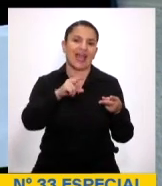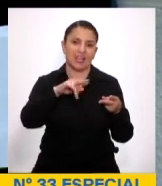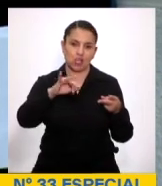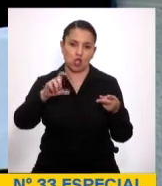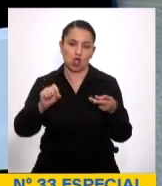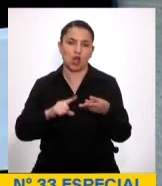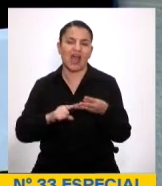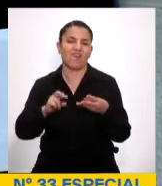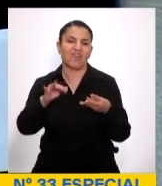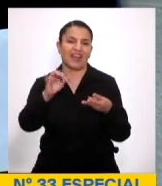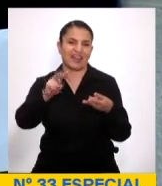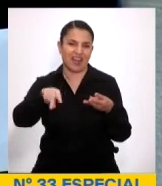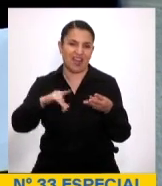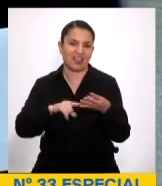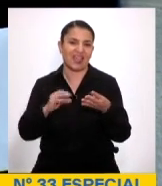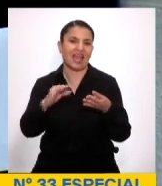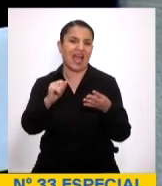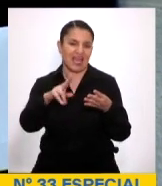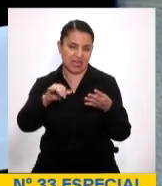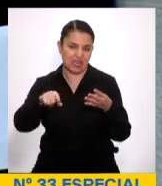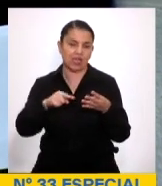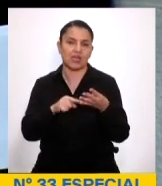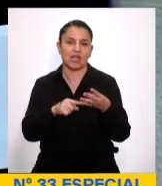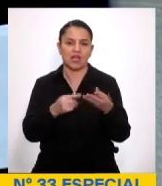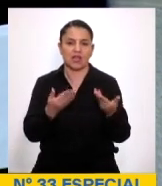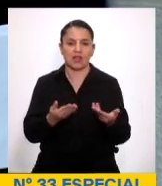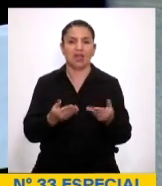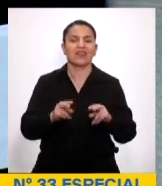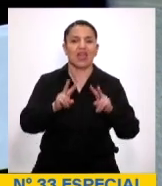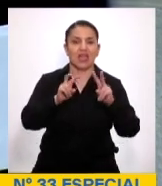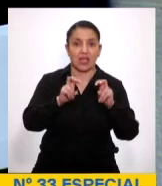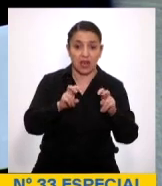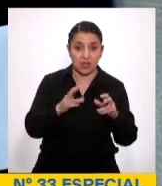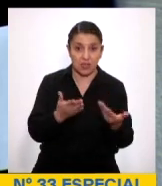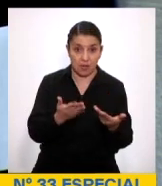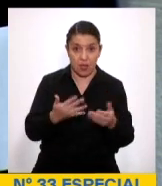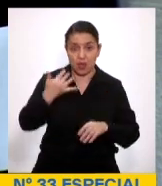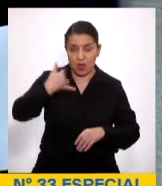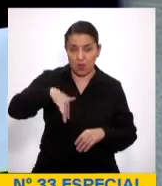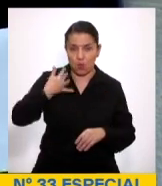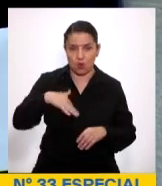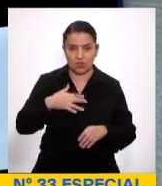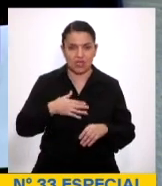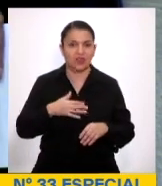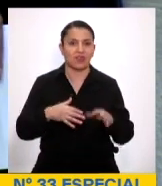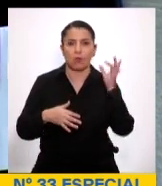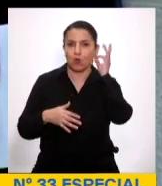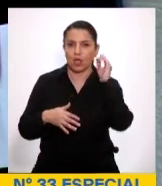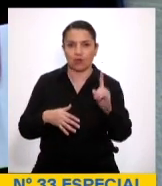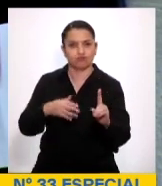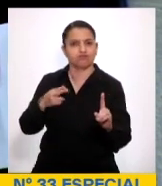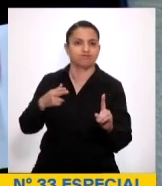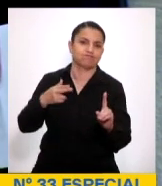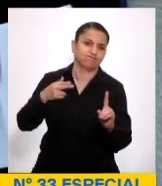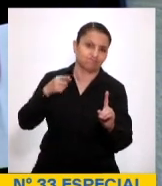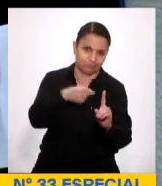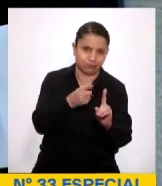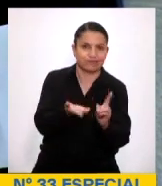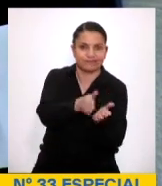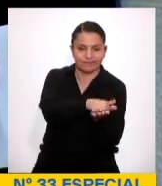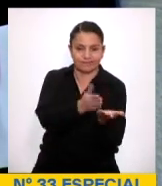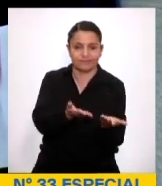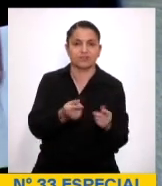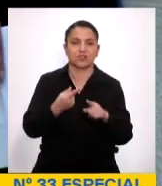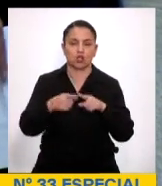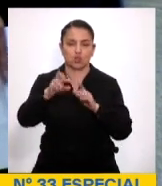código penal en materia de tipificación del femicidio otro proyecto también importante